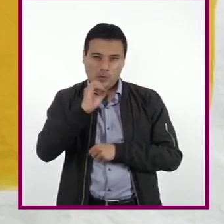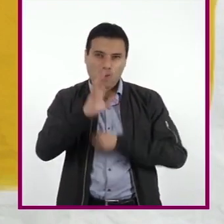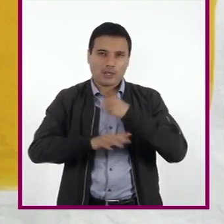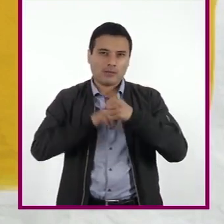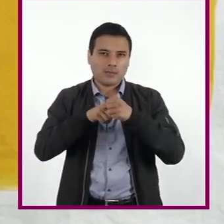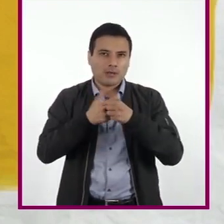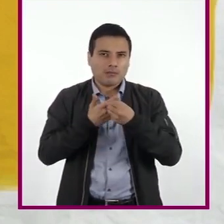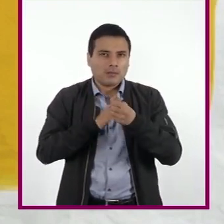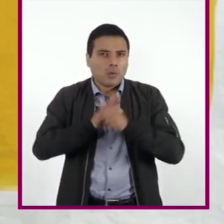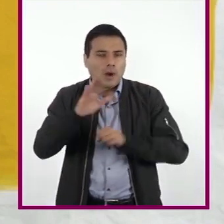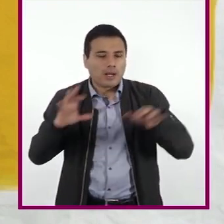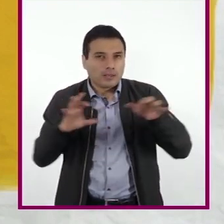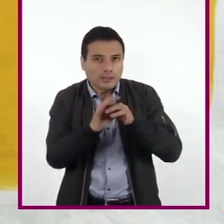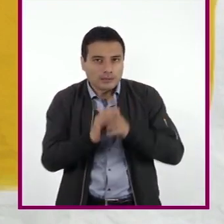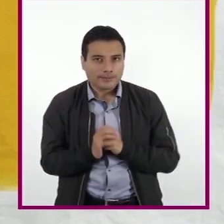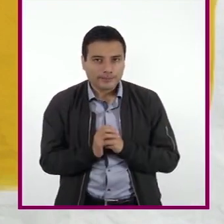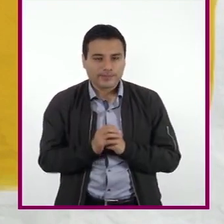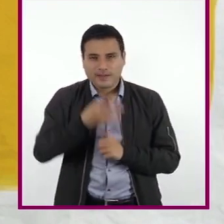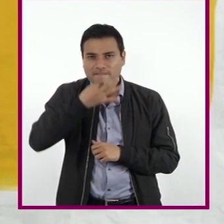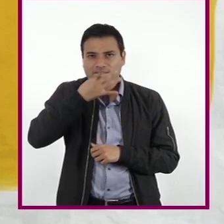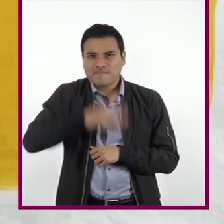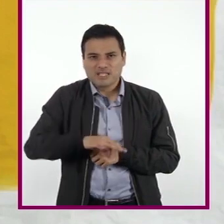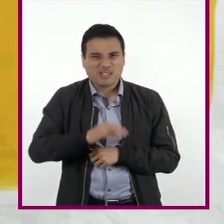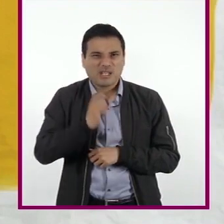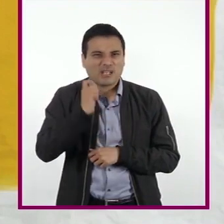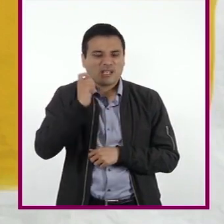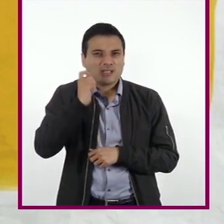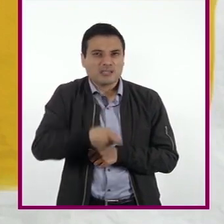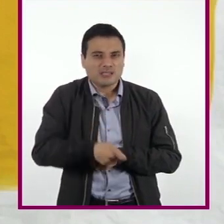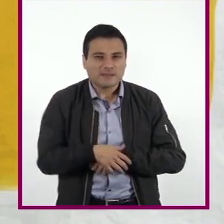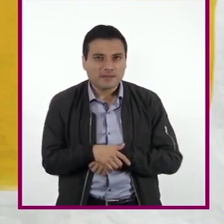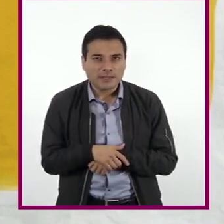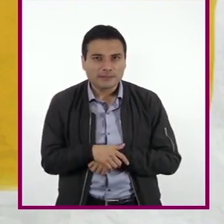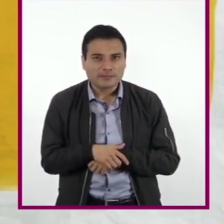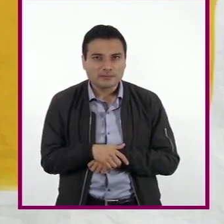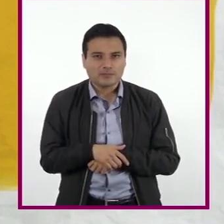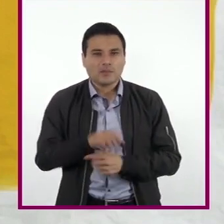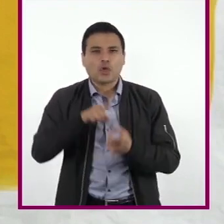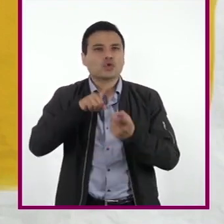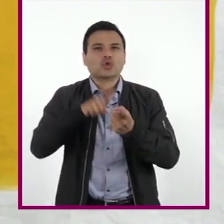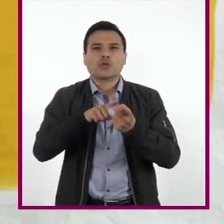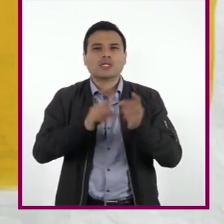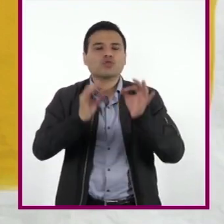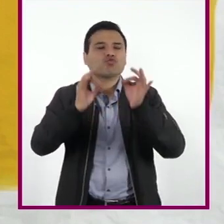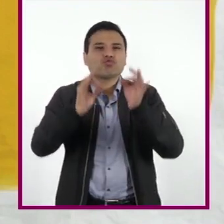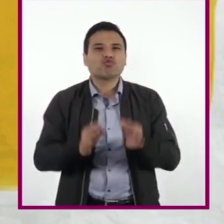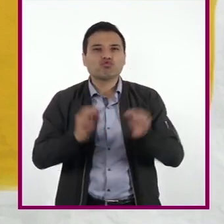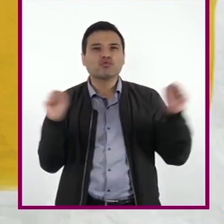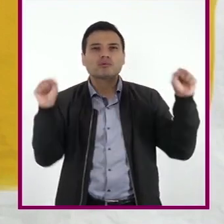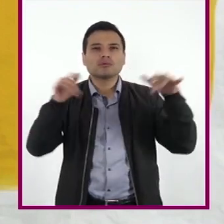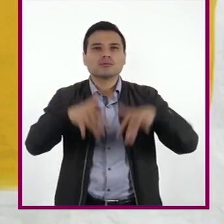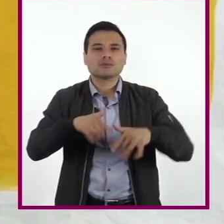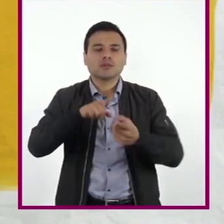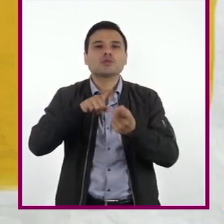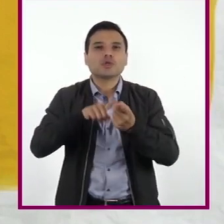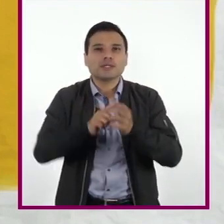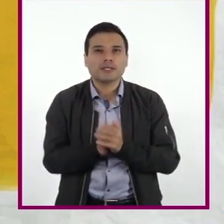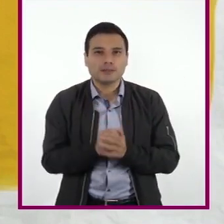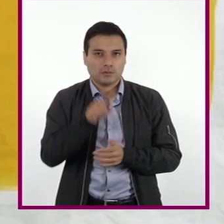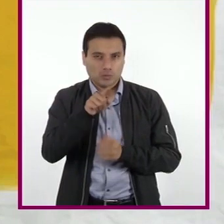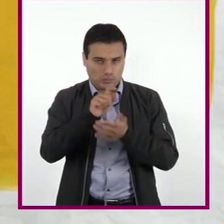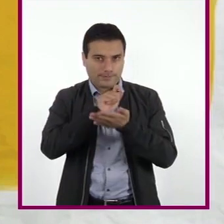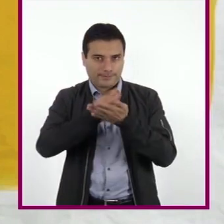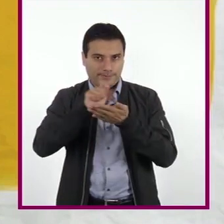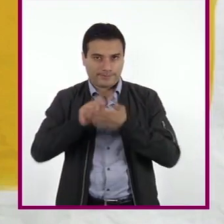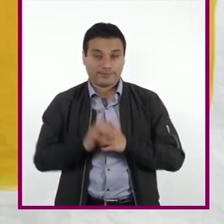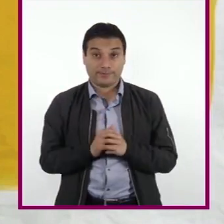festeja, significado de la festividad y en dónde se lleva a cabo. Tomen en cuenta